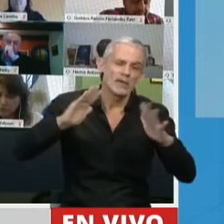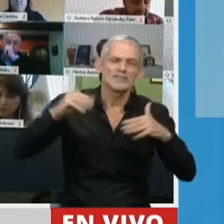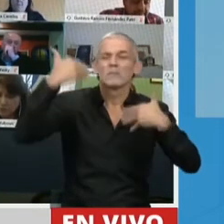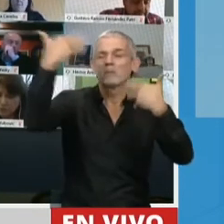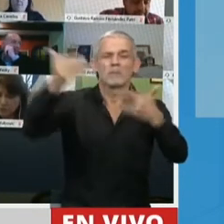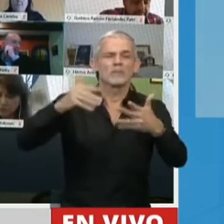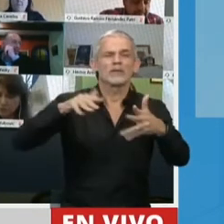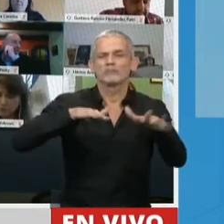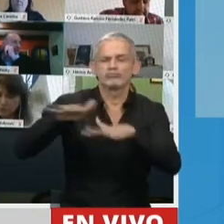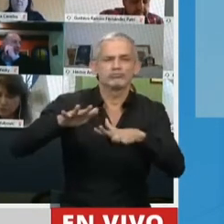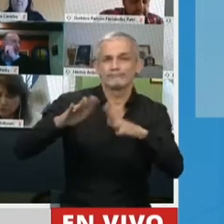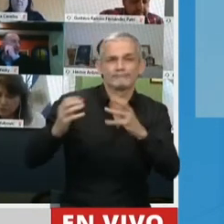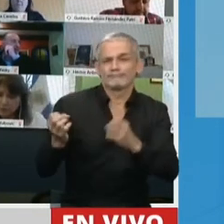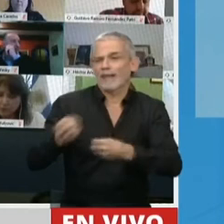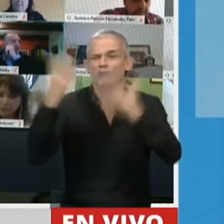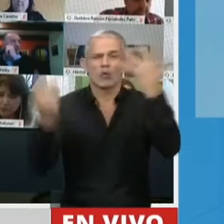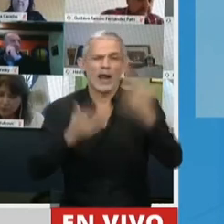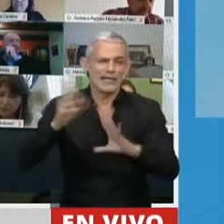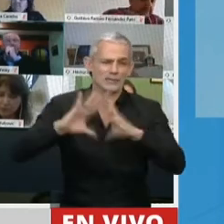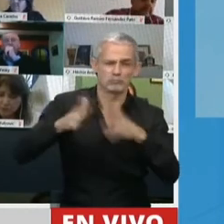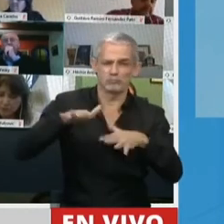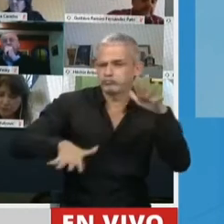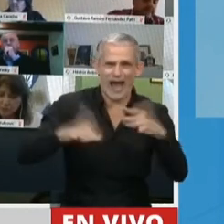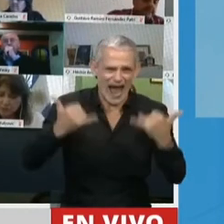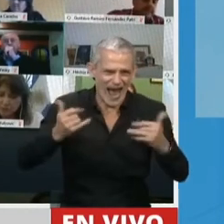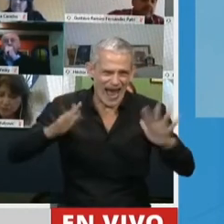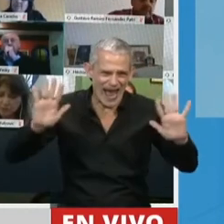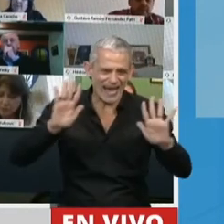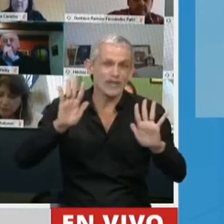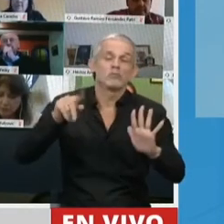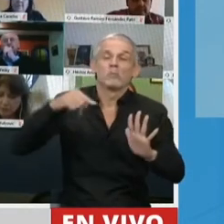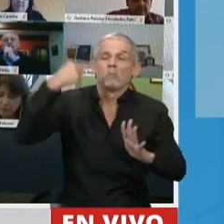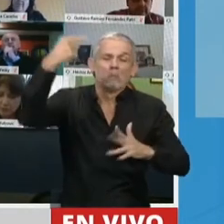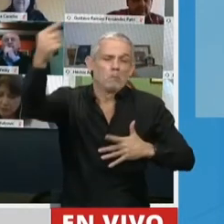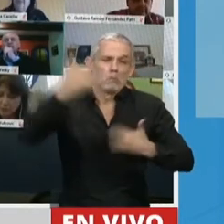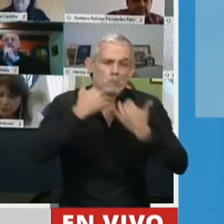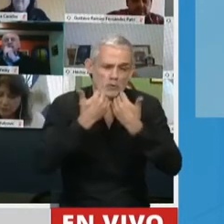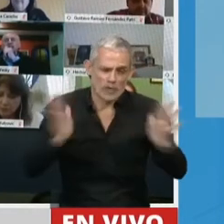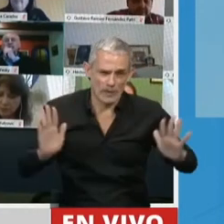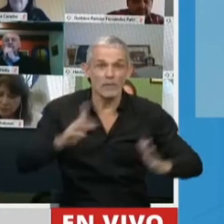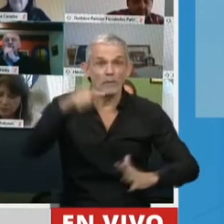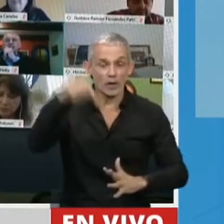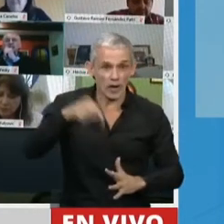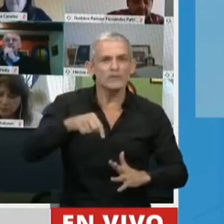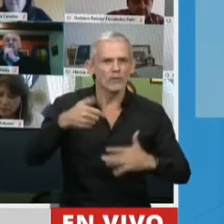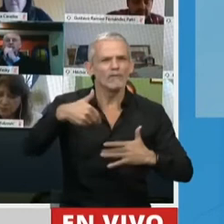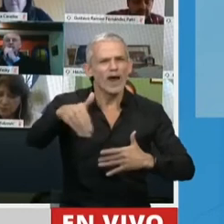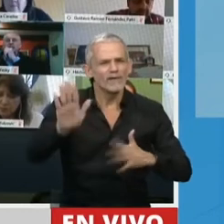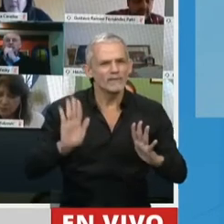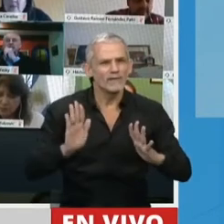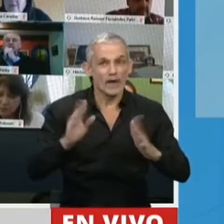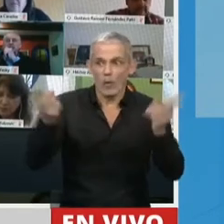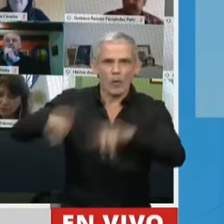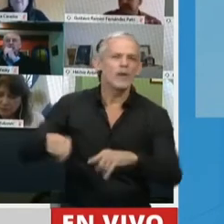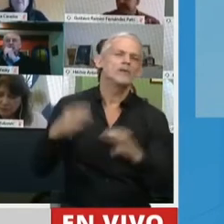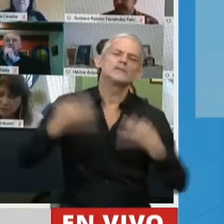catástrofe natural, o tal vez tengamos una razón de fuerza mayor, pero esto se va a dar, va a